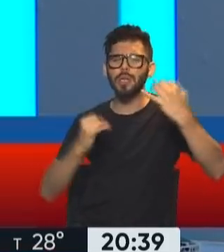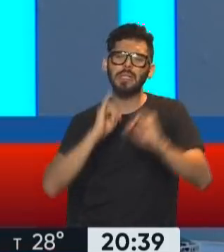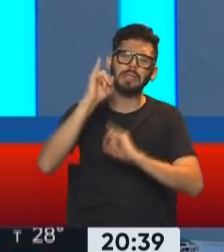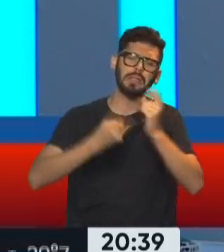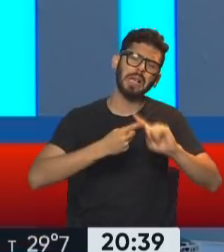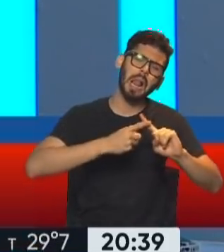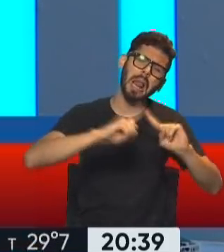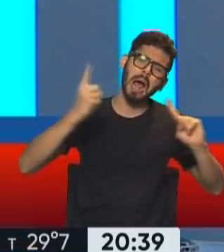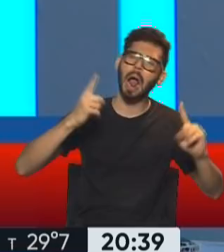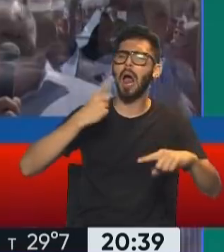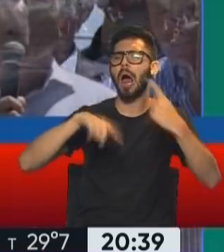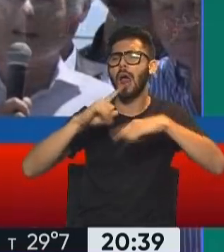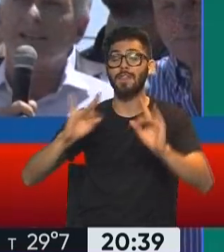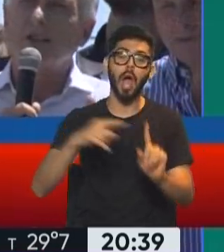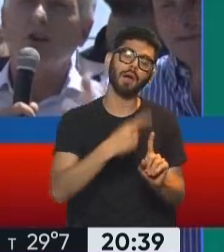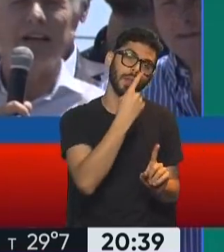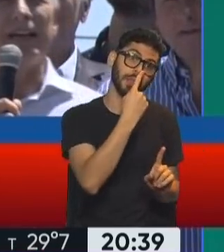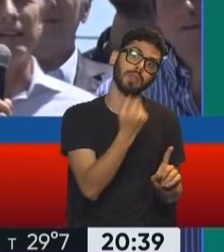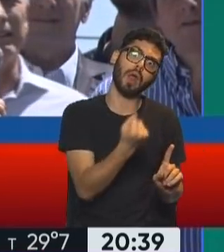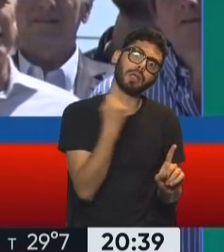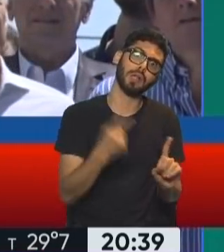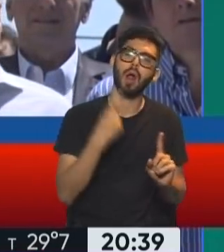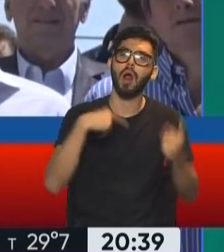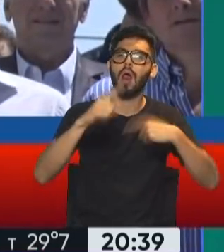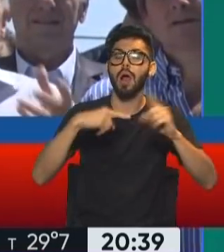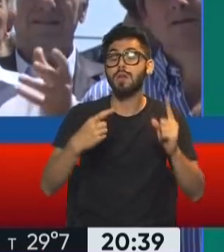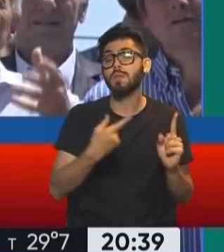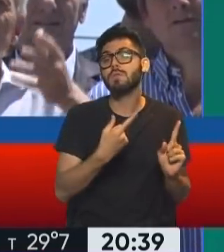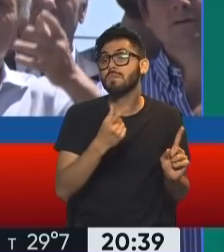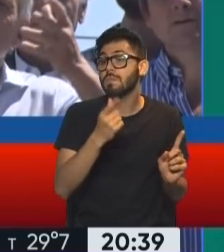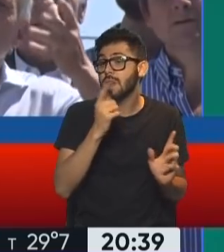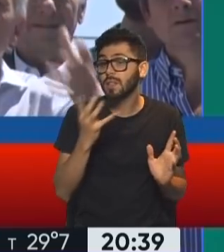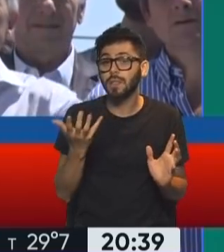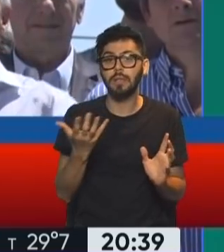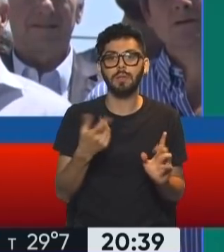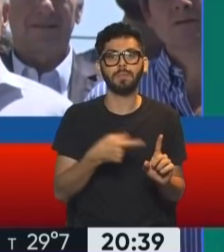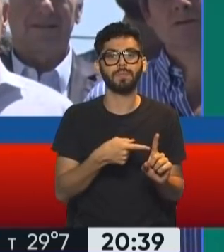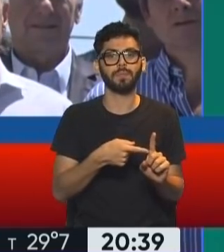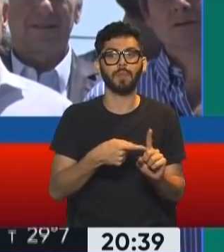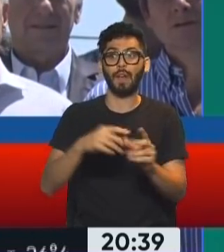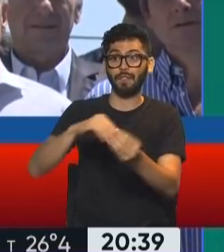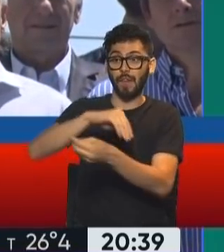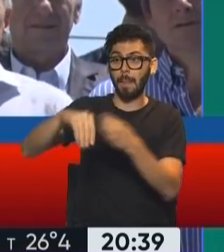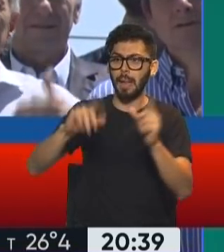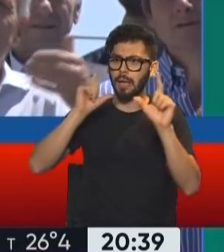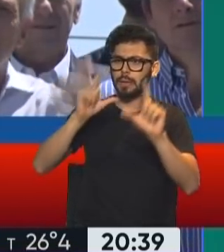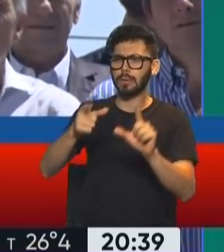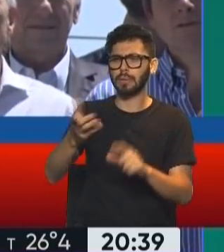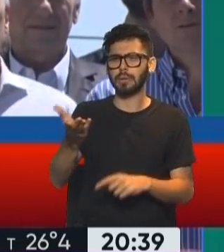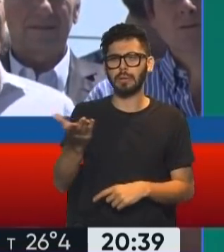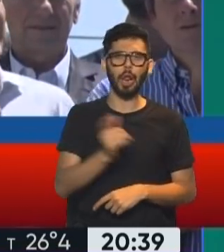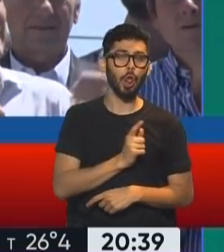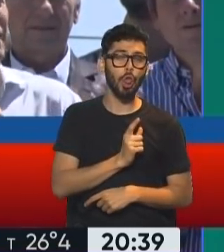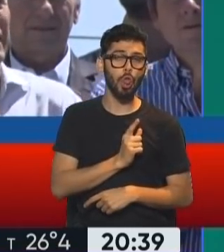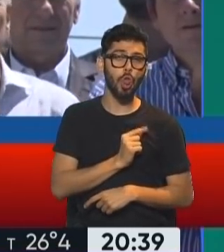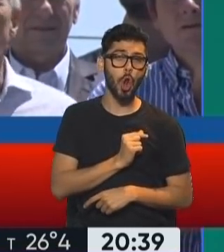compleja, es para lo que les interesa mucho. Me parece que la situación en la cual vemos expuestos a los familiares como los vimos, con todo ese